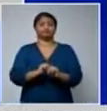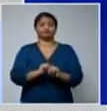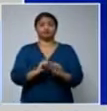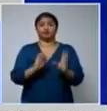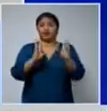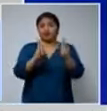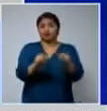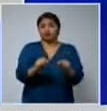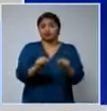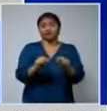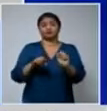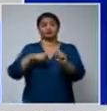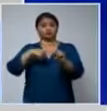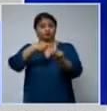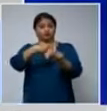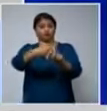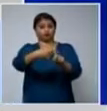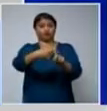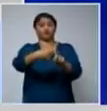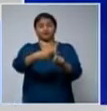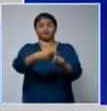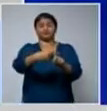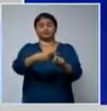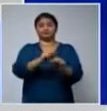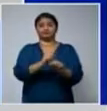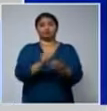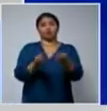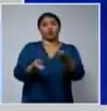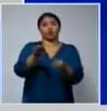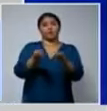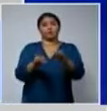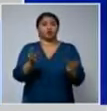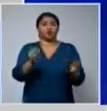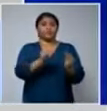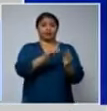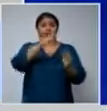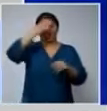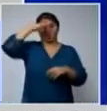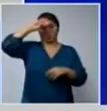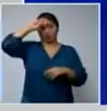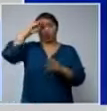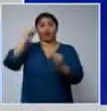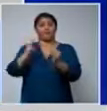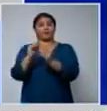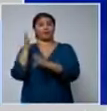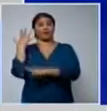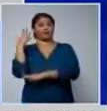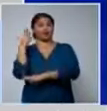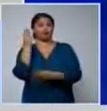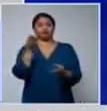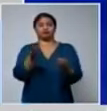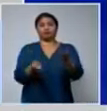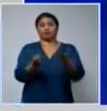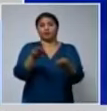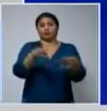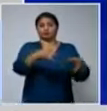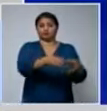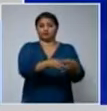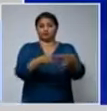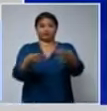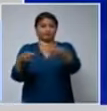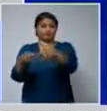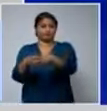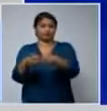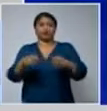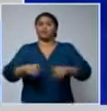y el comportamiento entre autóctonos e importados, queda claro el predominio de los casos